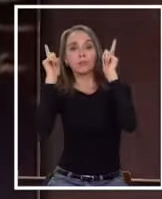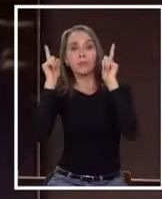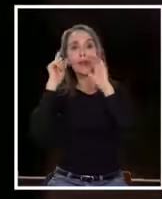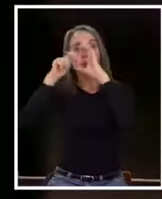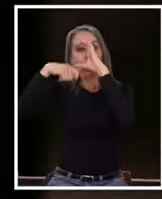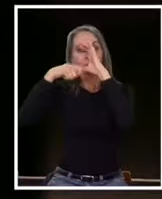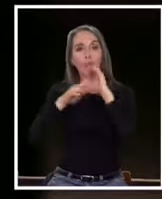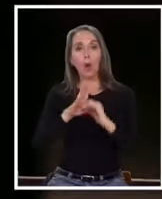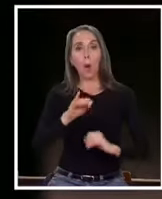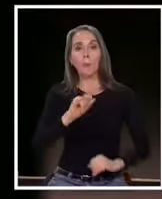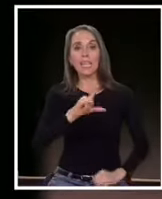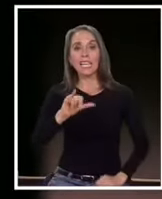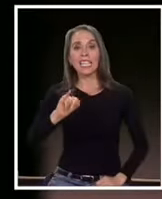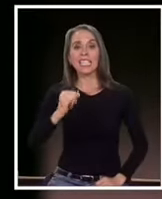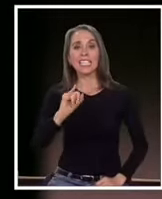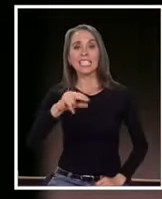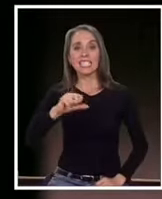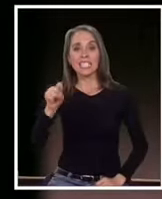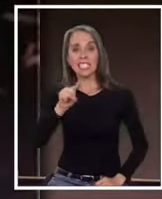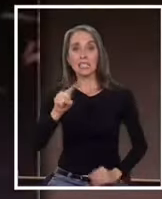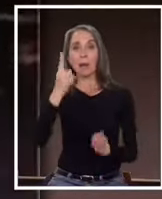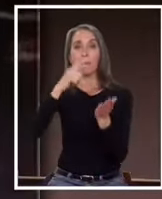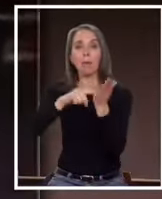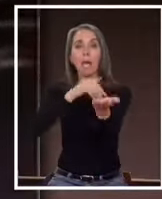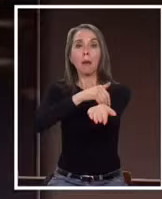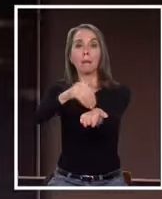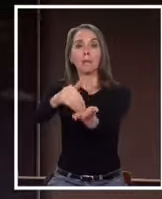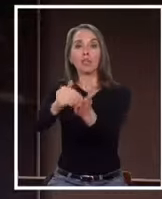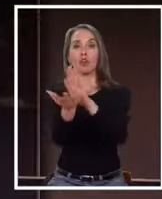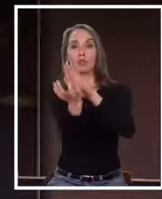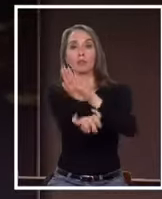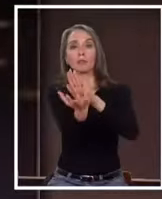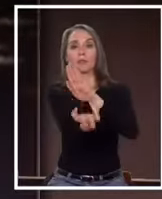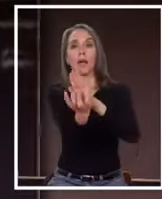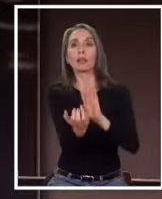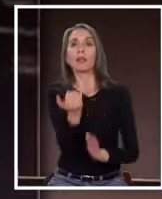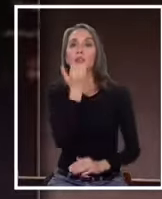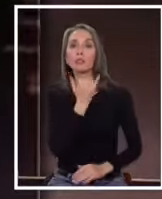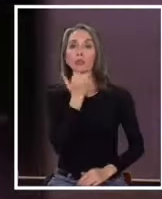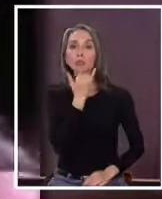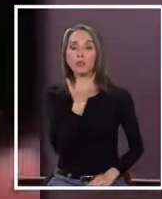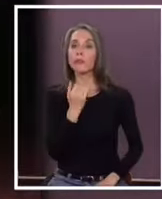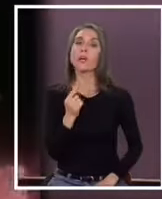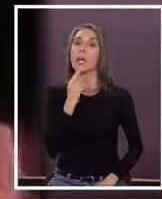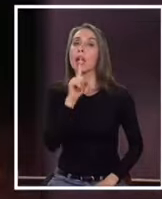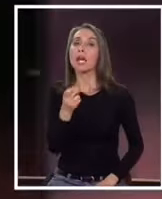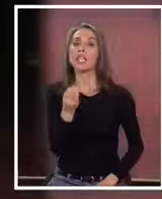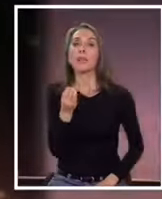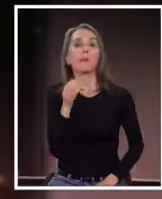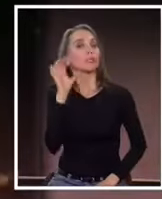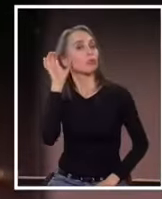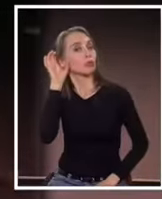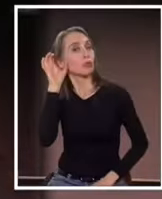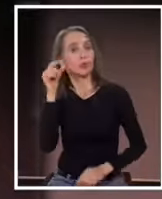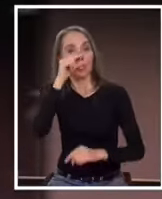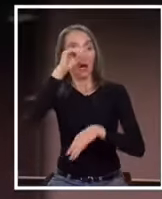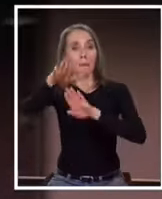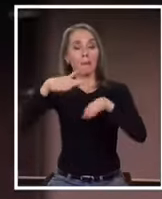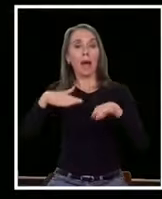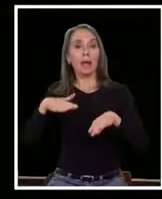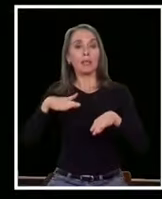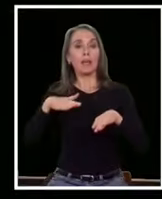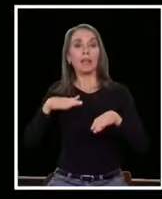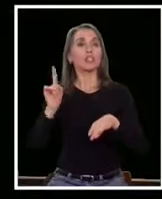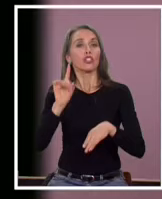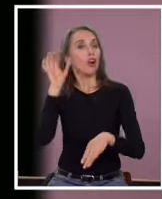video de Billie Jean alcanzó el hito de las 1.000 millones de reproducciones en YouTube. ¿Qué sucede cuando no escuchamos a Michael Jackson? Nos perdemos